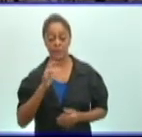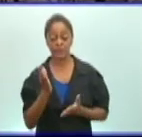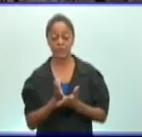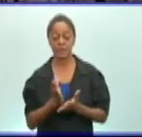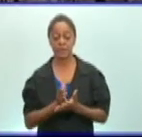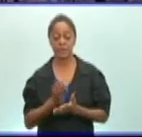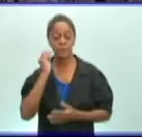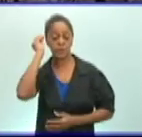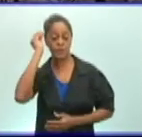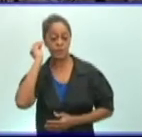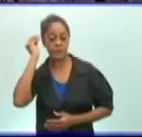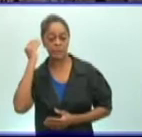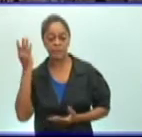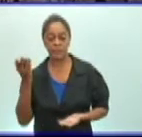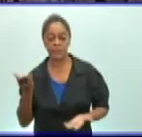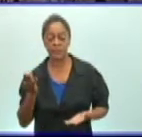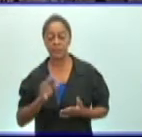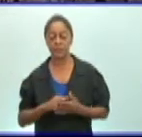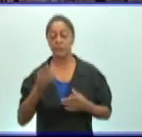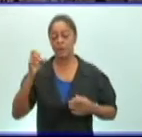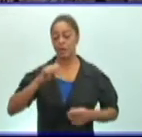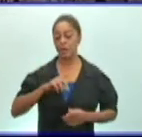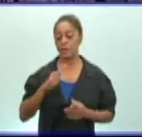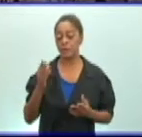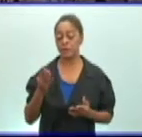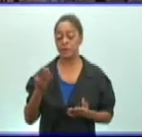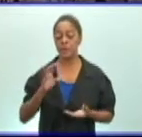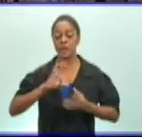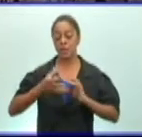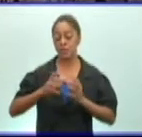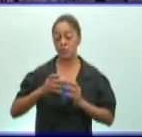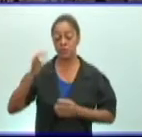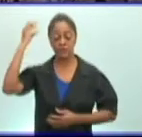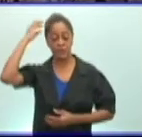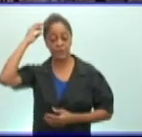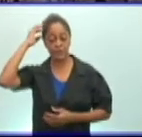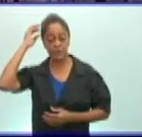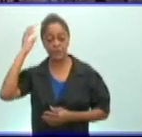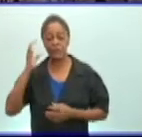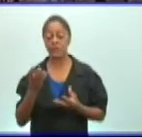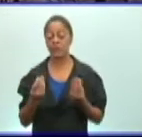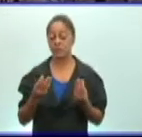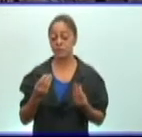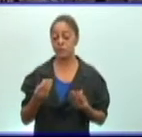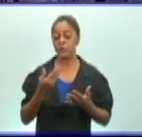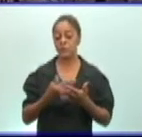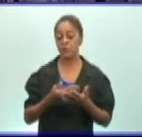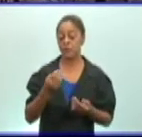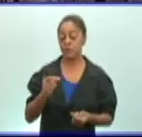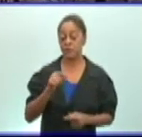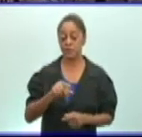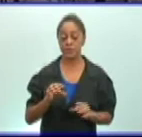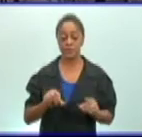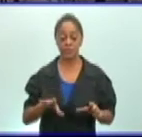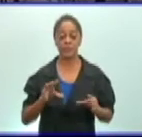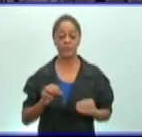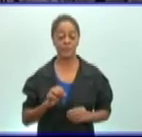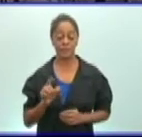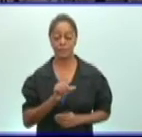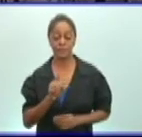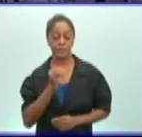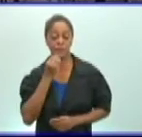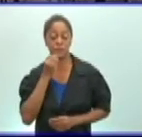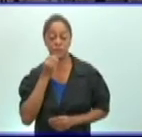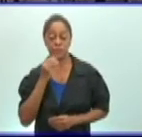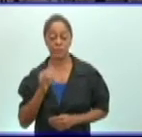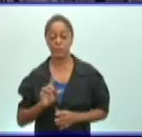el pensamiento, a la democracia como forma de gobierno. Es decir, son muchos los aportes que logra esta civilización, pero no podemos